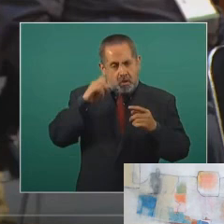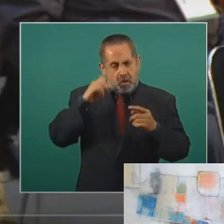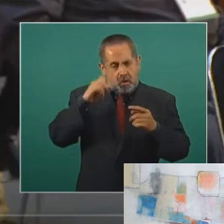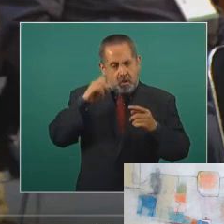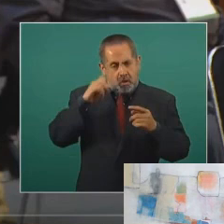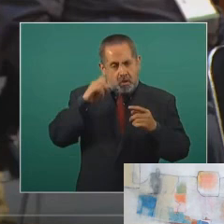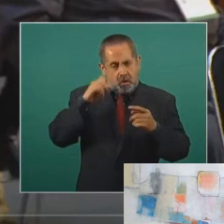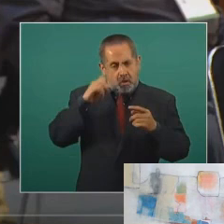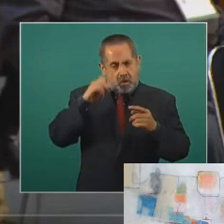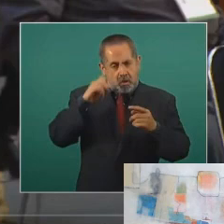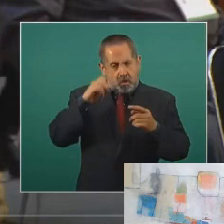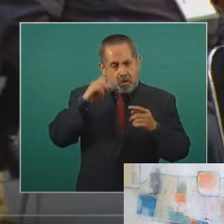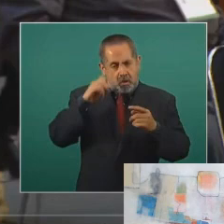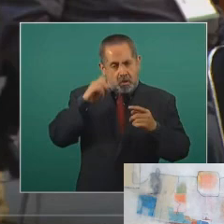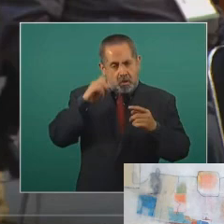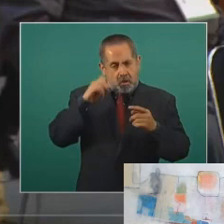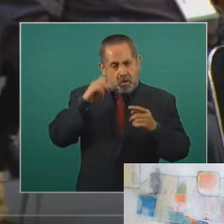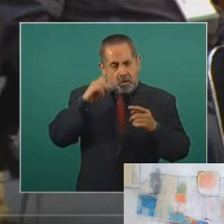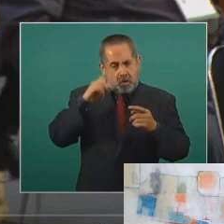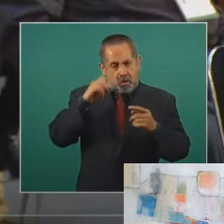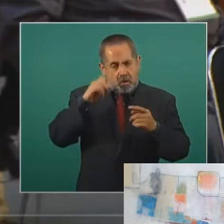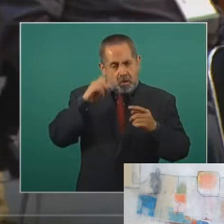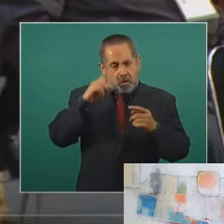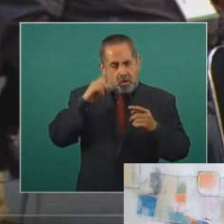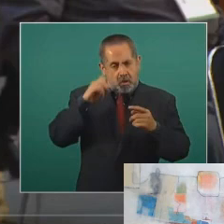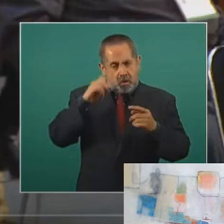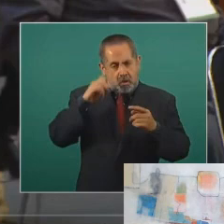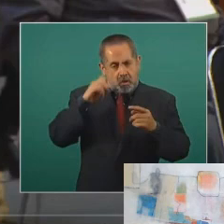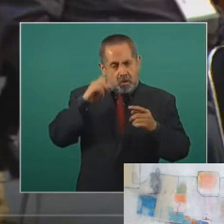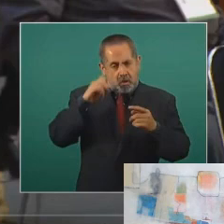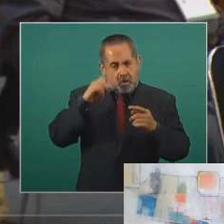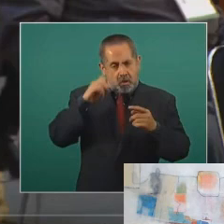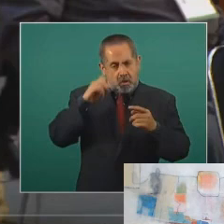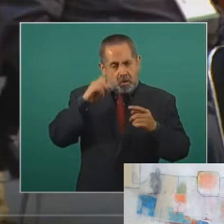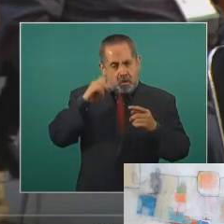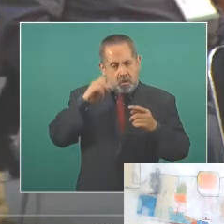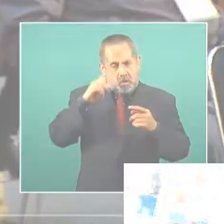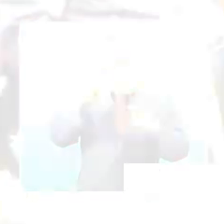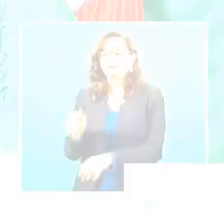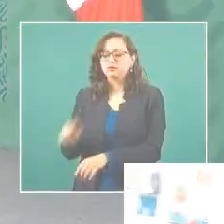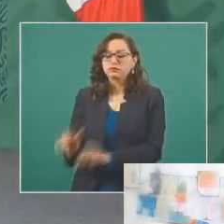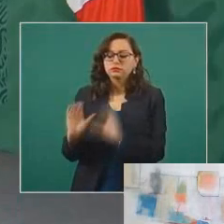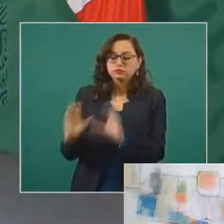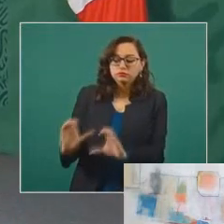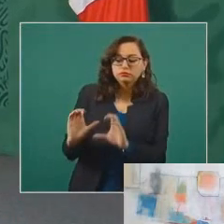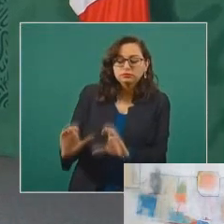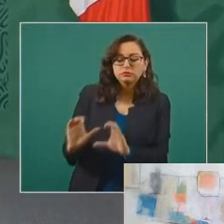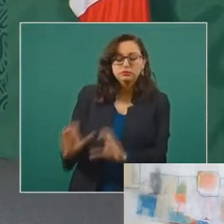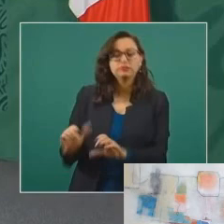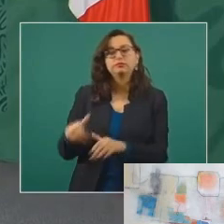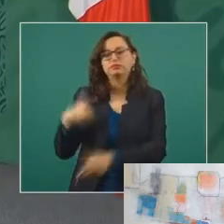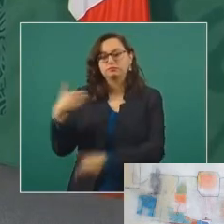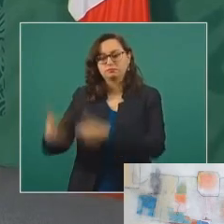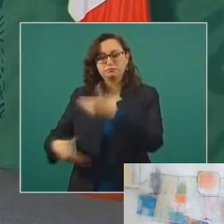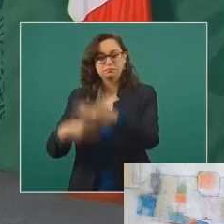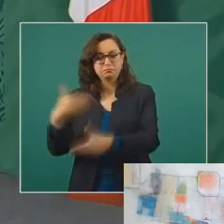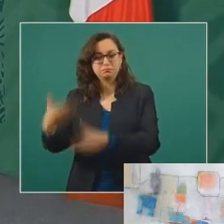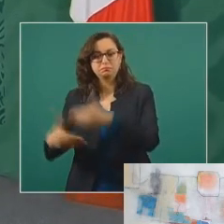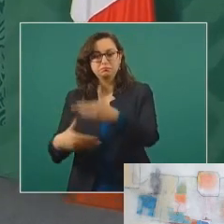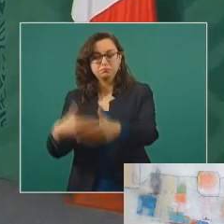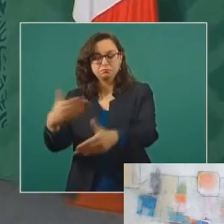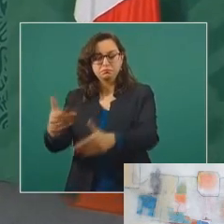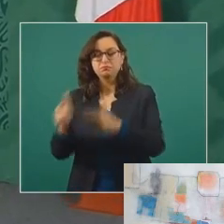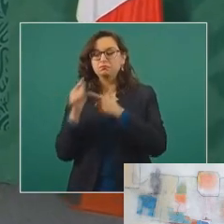y sobre lo que a córdoba y de allá en eeuu y por eso también